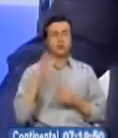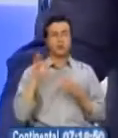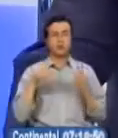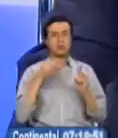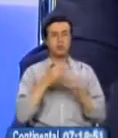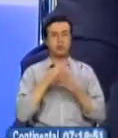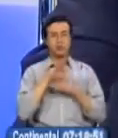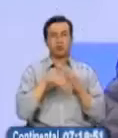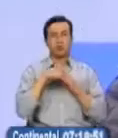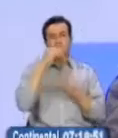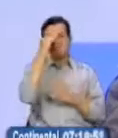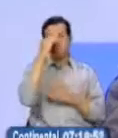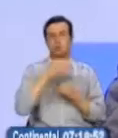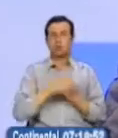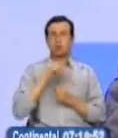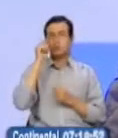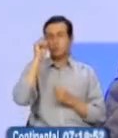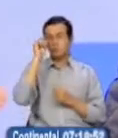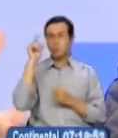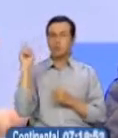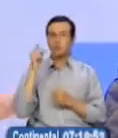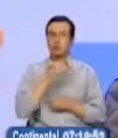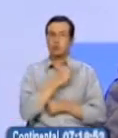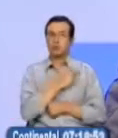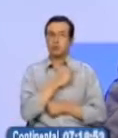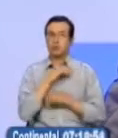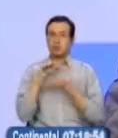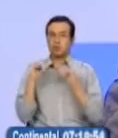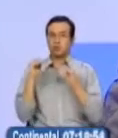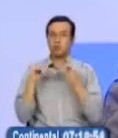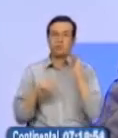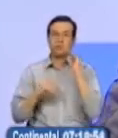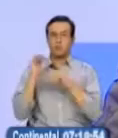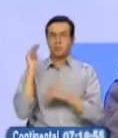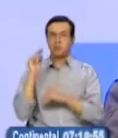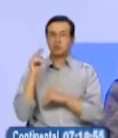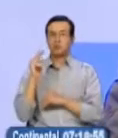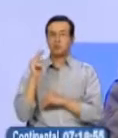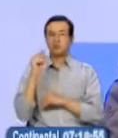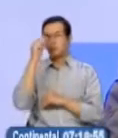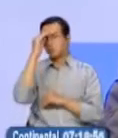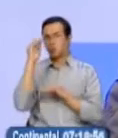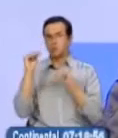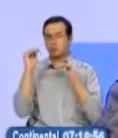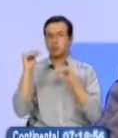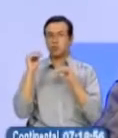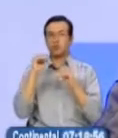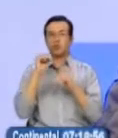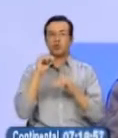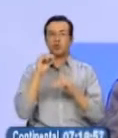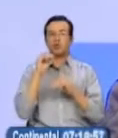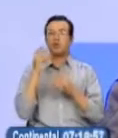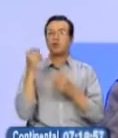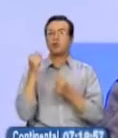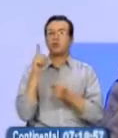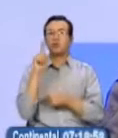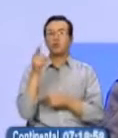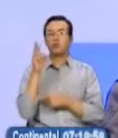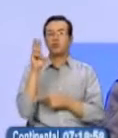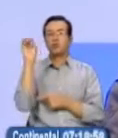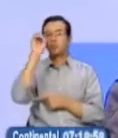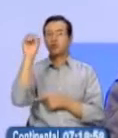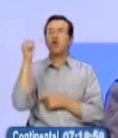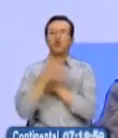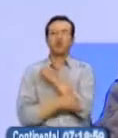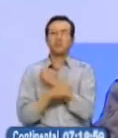me refiero. Sí, yo estoy hablando solo de educación superior, que es más alto, Carlos, que los países de la OCDE, que están invirtiendo el